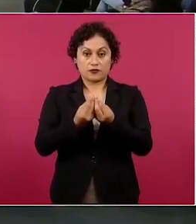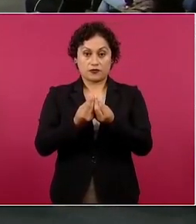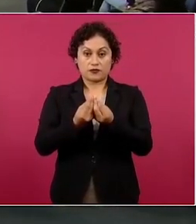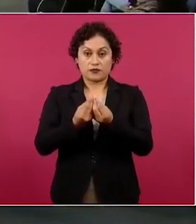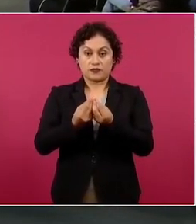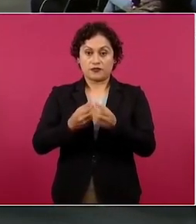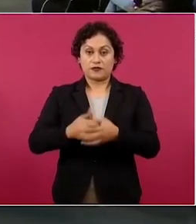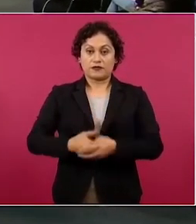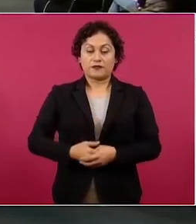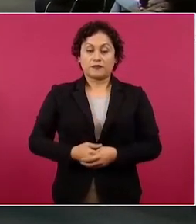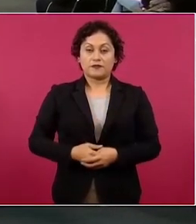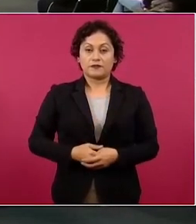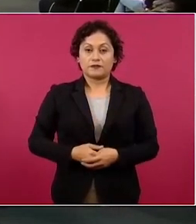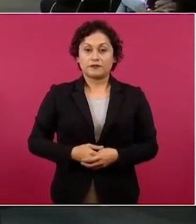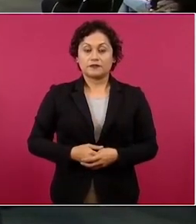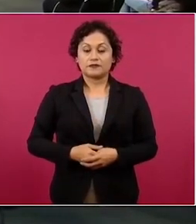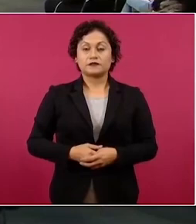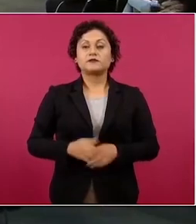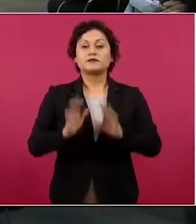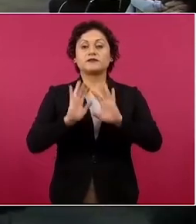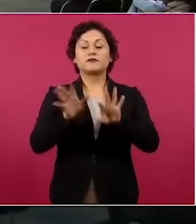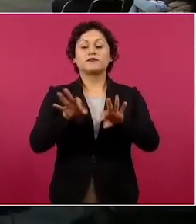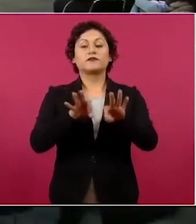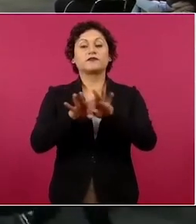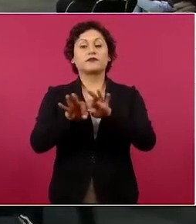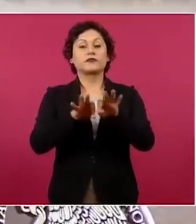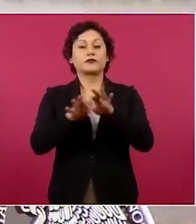conjuntamente. Sí. Se está trabajando